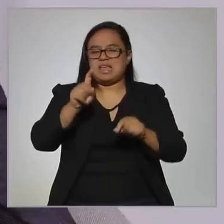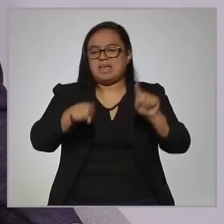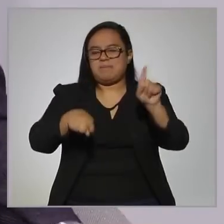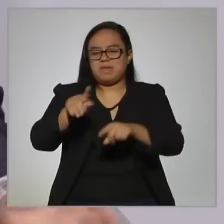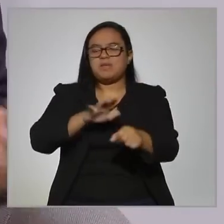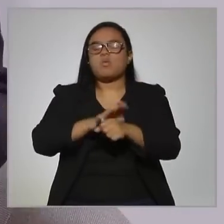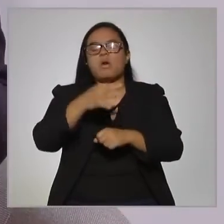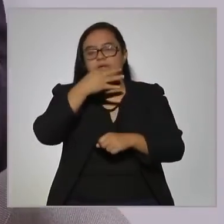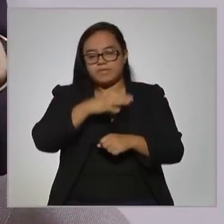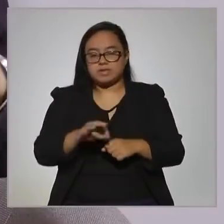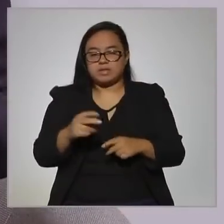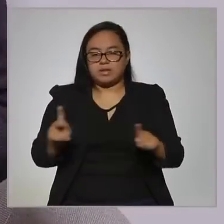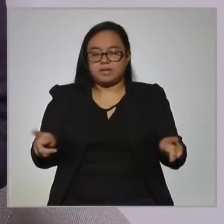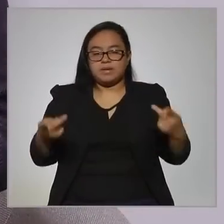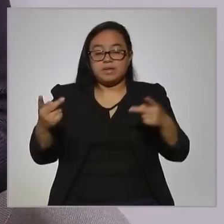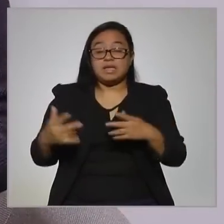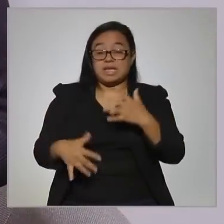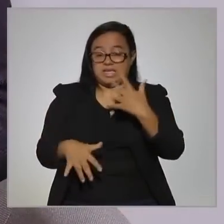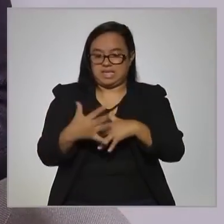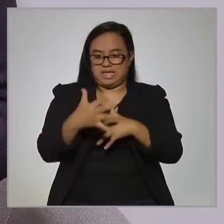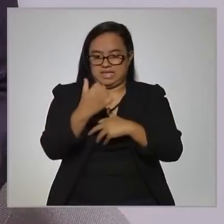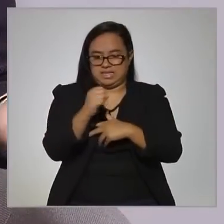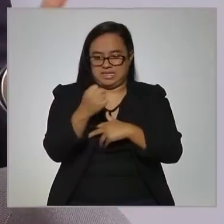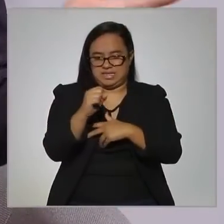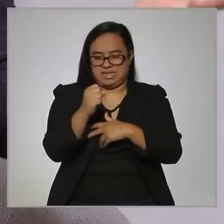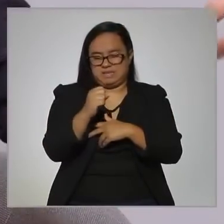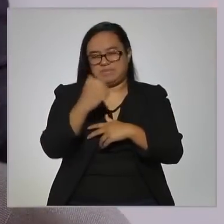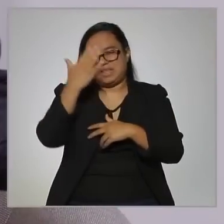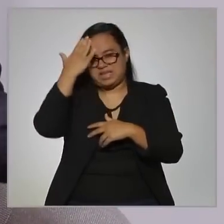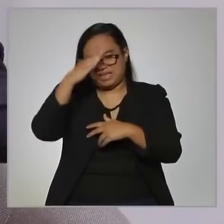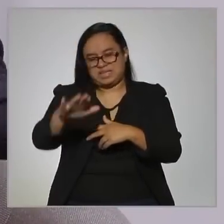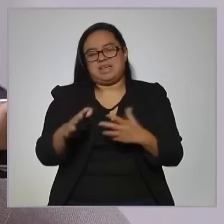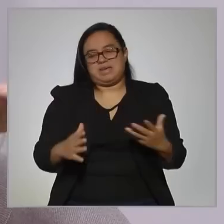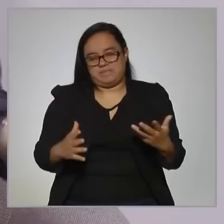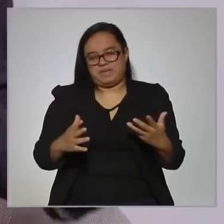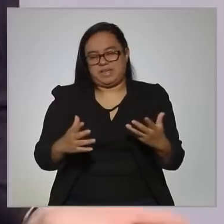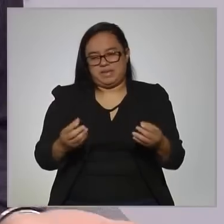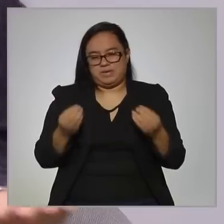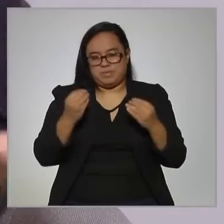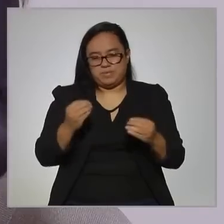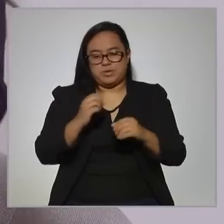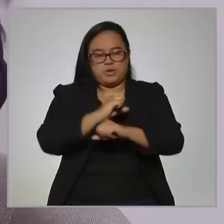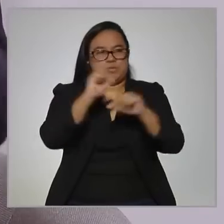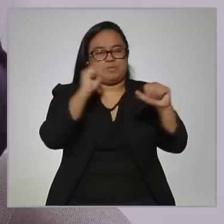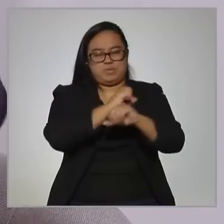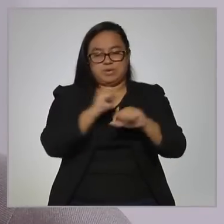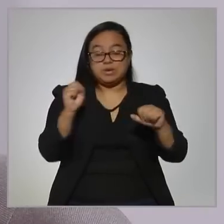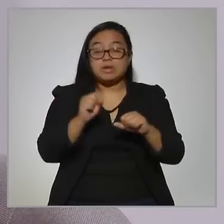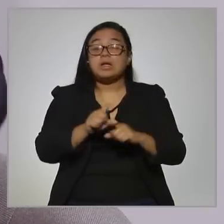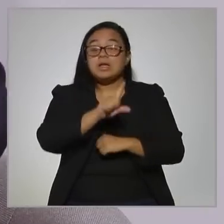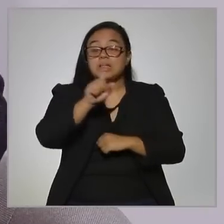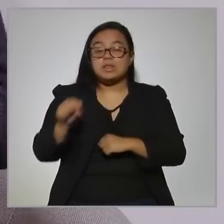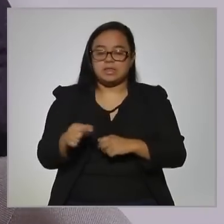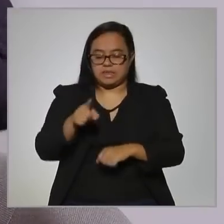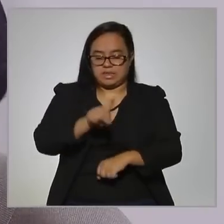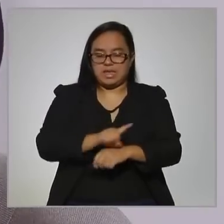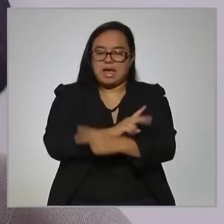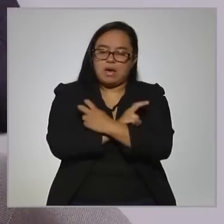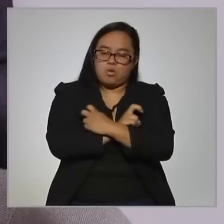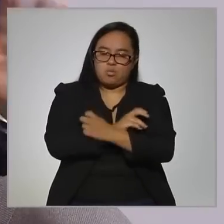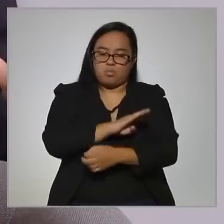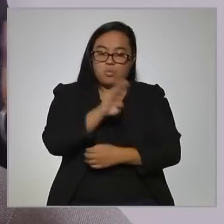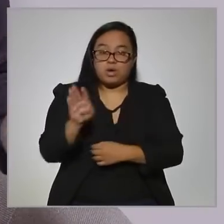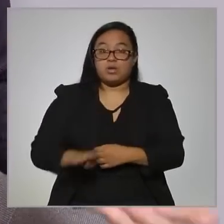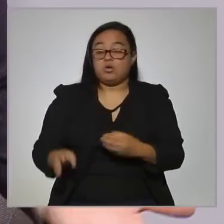de la fiesta, Sí, ¿no? sí, sí. Empieza con el 15 de septiembre, que pues es bastante sobria, aunque Ya, suene sí, ya es muy contradictorio. lejos, sí. Después viene la de Día de Muertos, que es